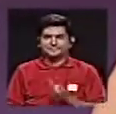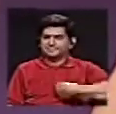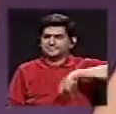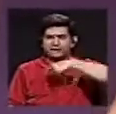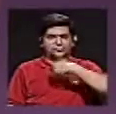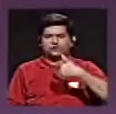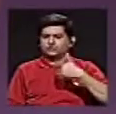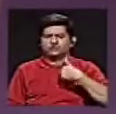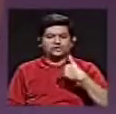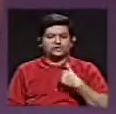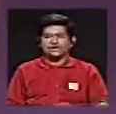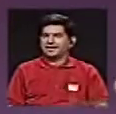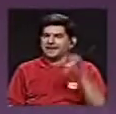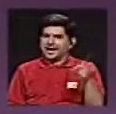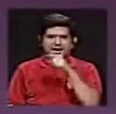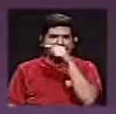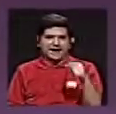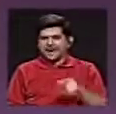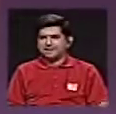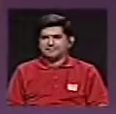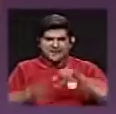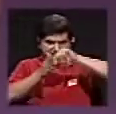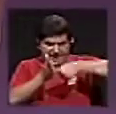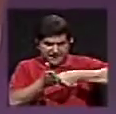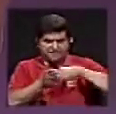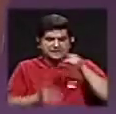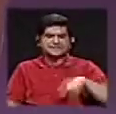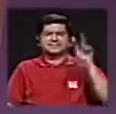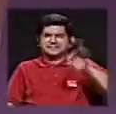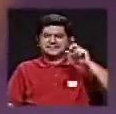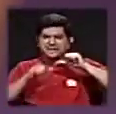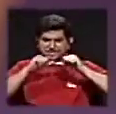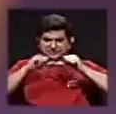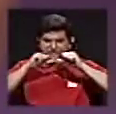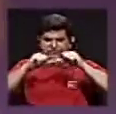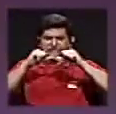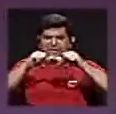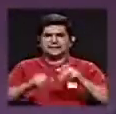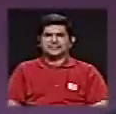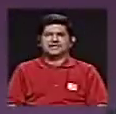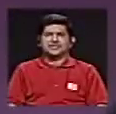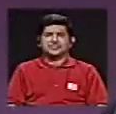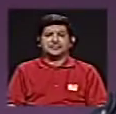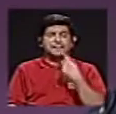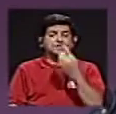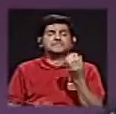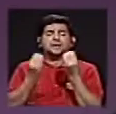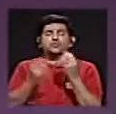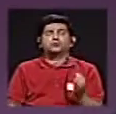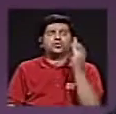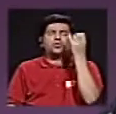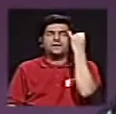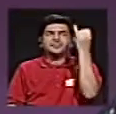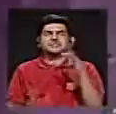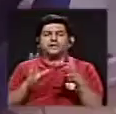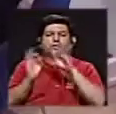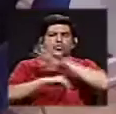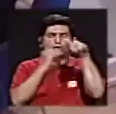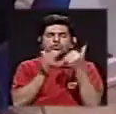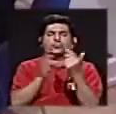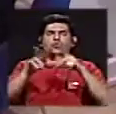no tenemos que quitar el dedo ahí tenemos que insistir que dice hay muchos jóvenes con la ilusión de unir todos los